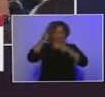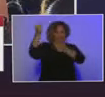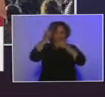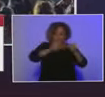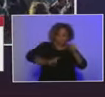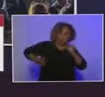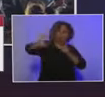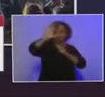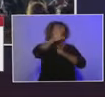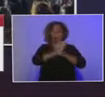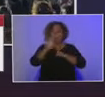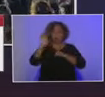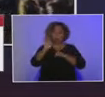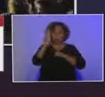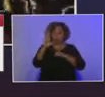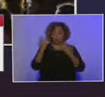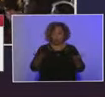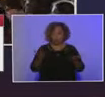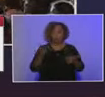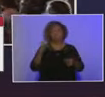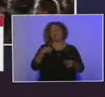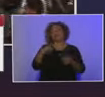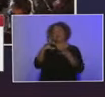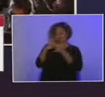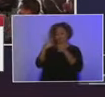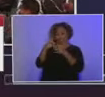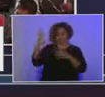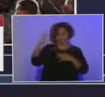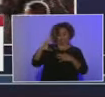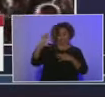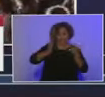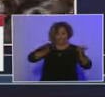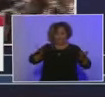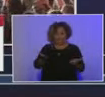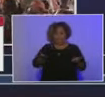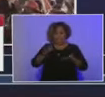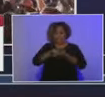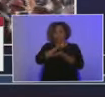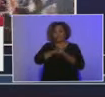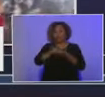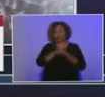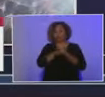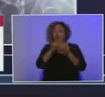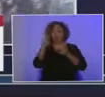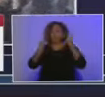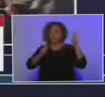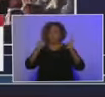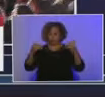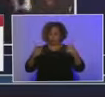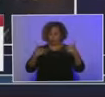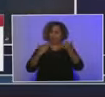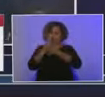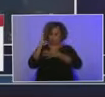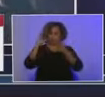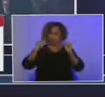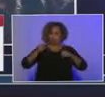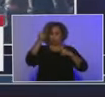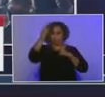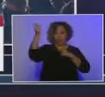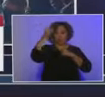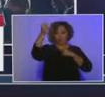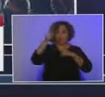los Estados Unidos. Como yo te había contado, aquí en la ciudad de Nueva York, las personas tienen derecho a manifestarse, pero no se